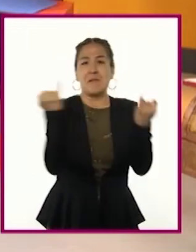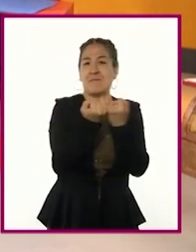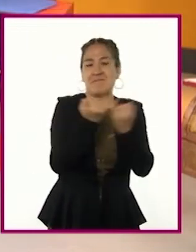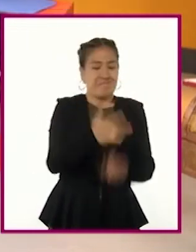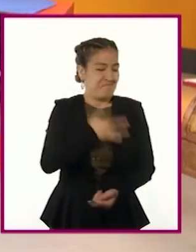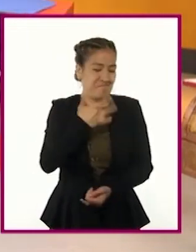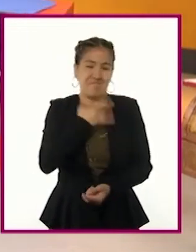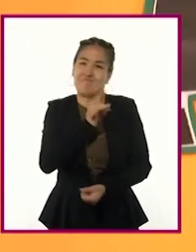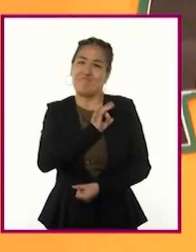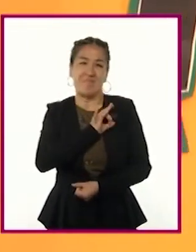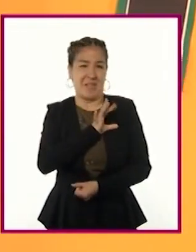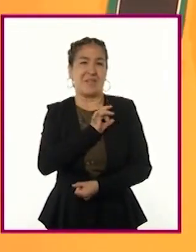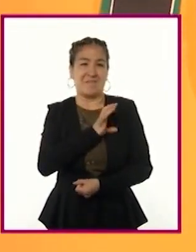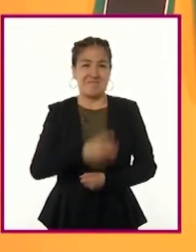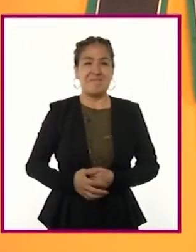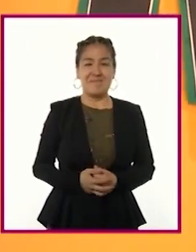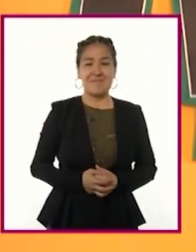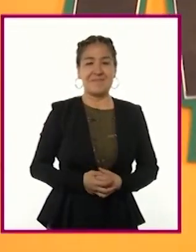sentimos miedo.